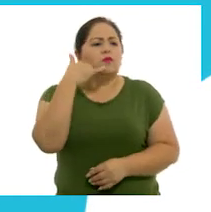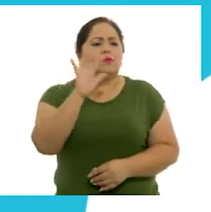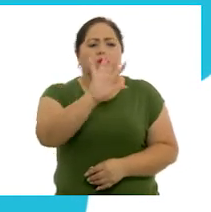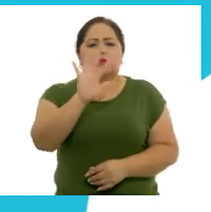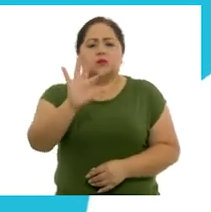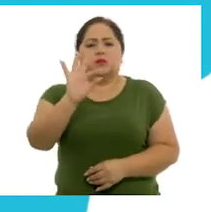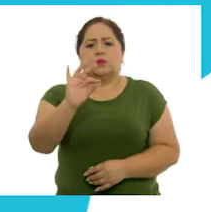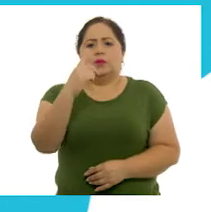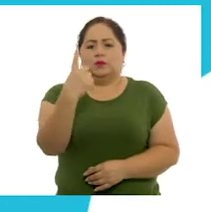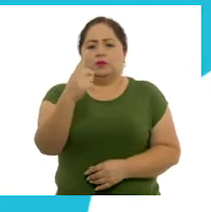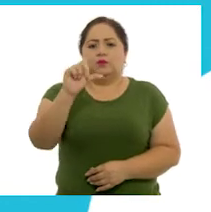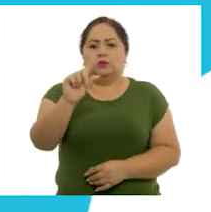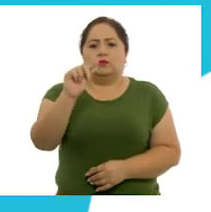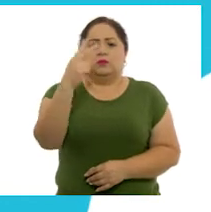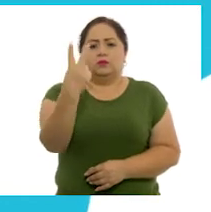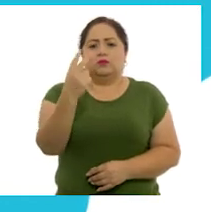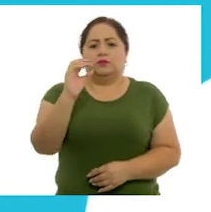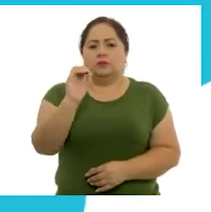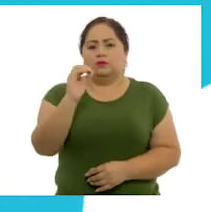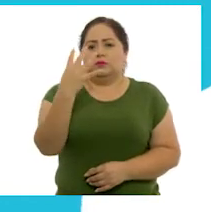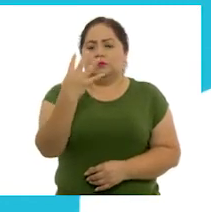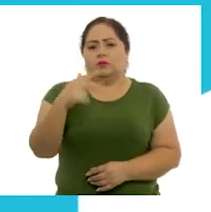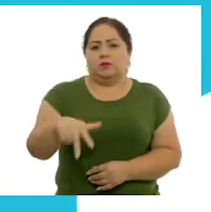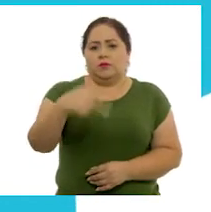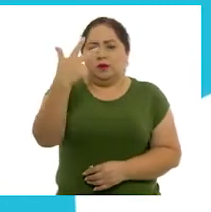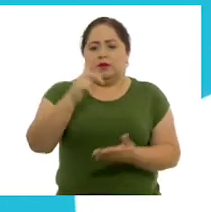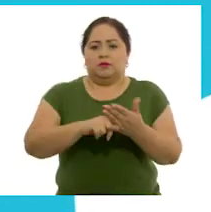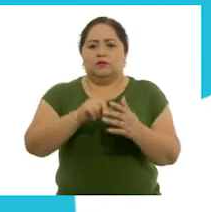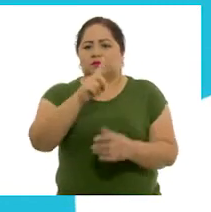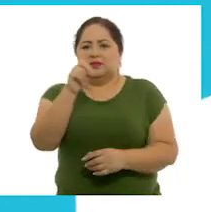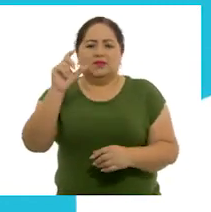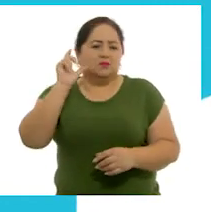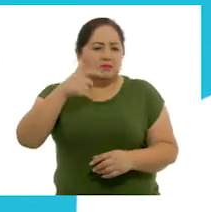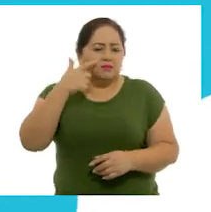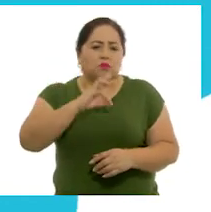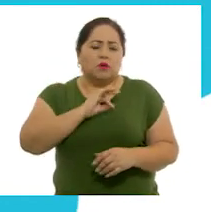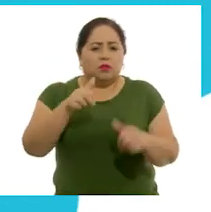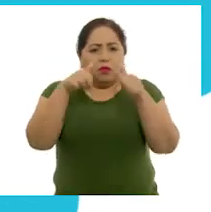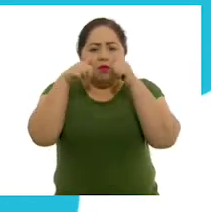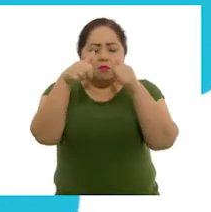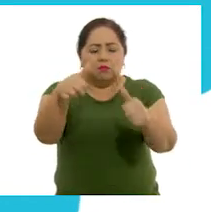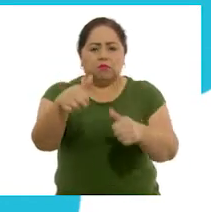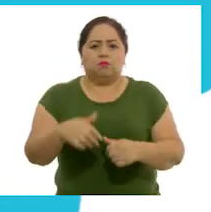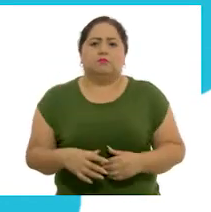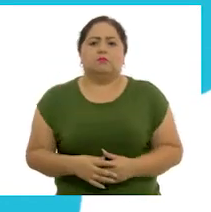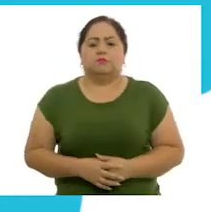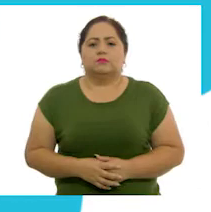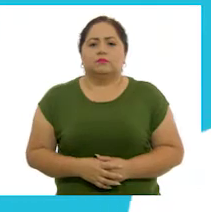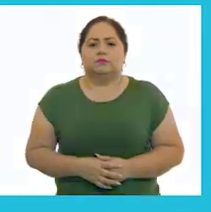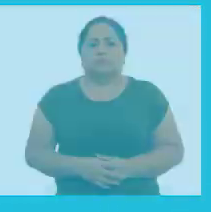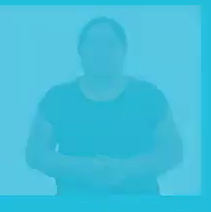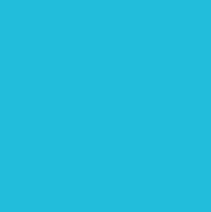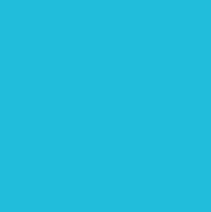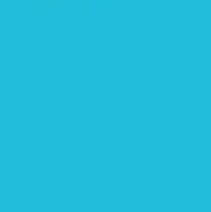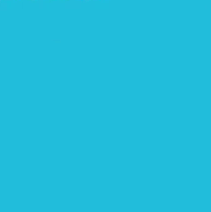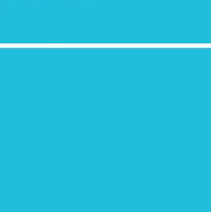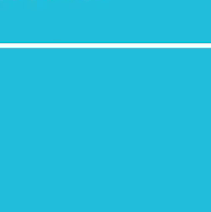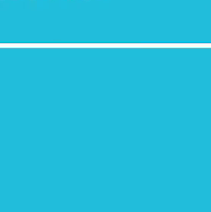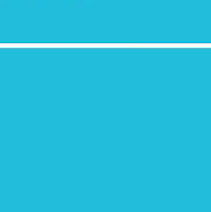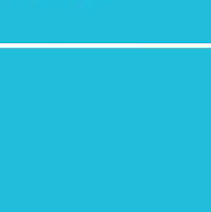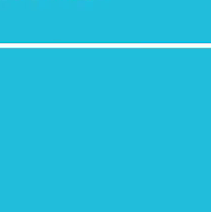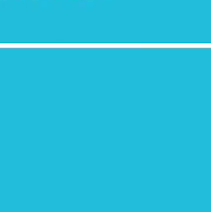teléfono 55 41 72 04 13. 100 líneas.